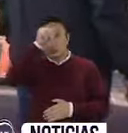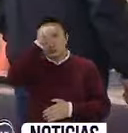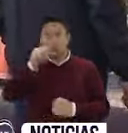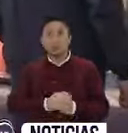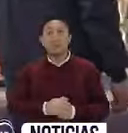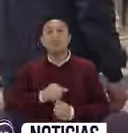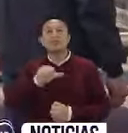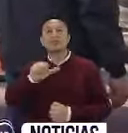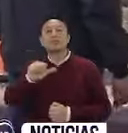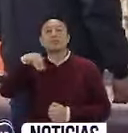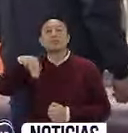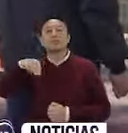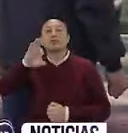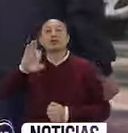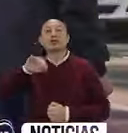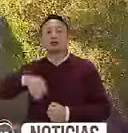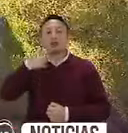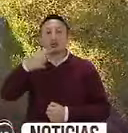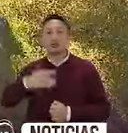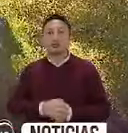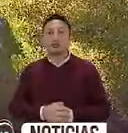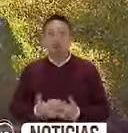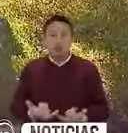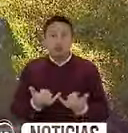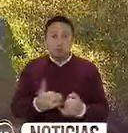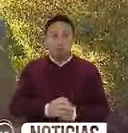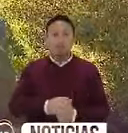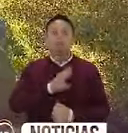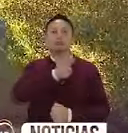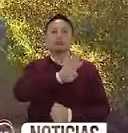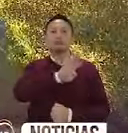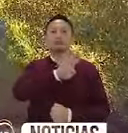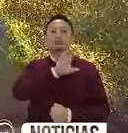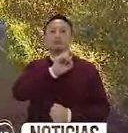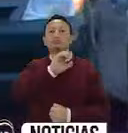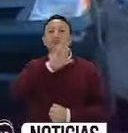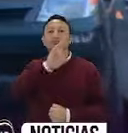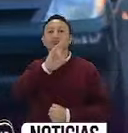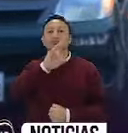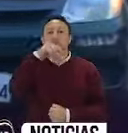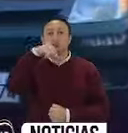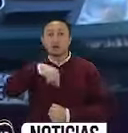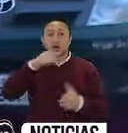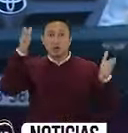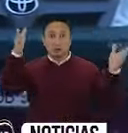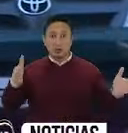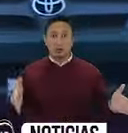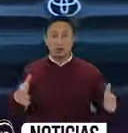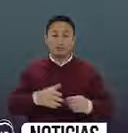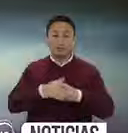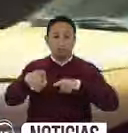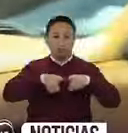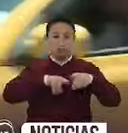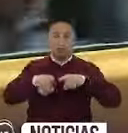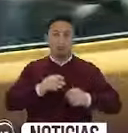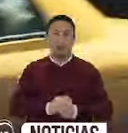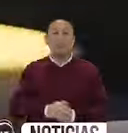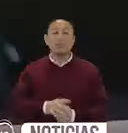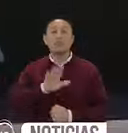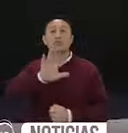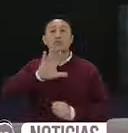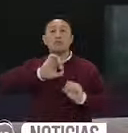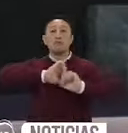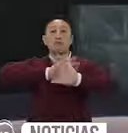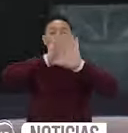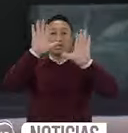Agencia Metropolitana de Tránsito anunció que llevará a cabo cerca de 400 cierres viales mientras dure la competencia. Desde las 5 de la